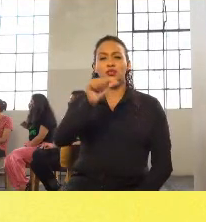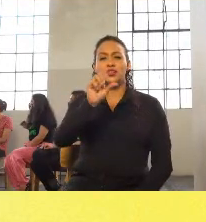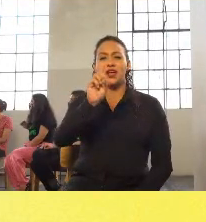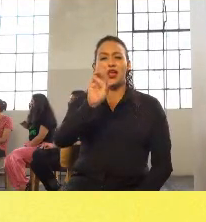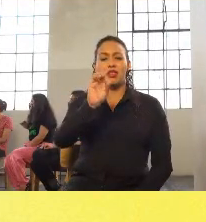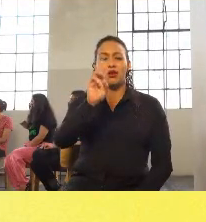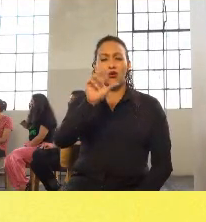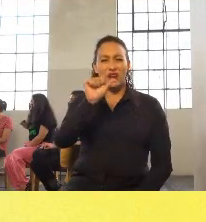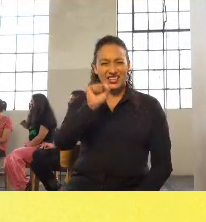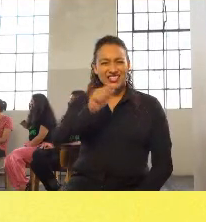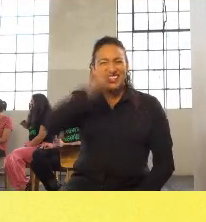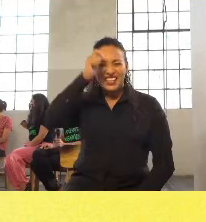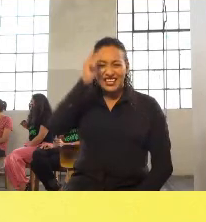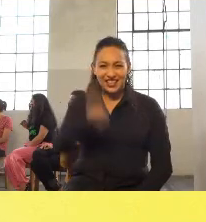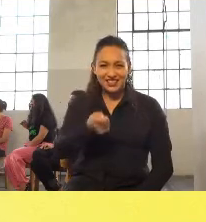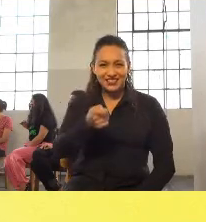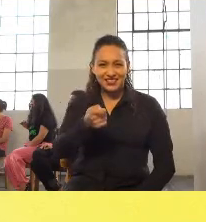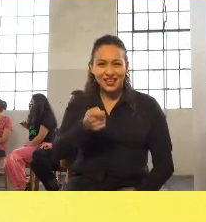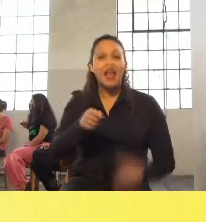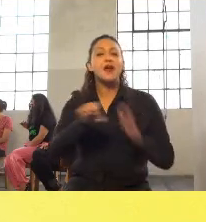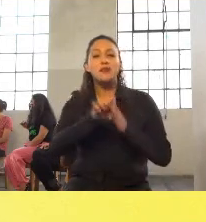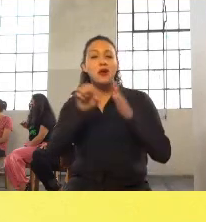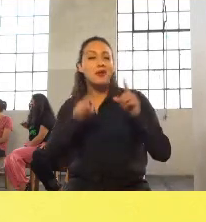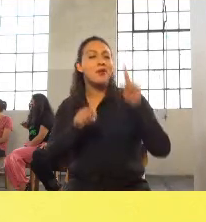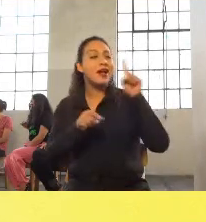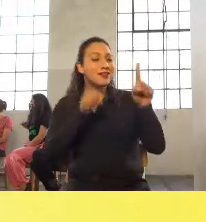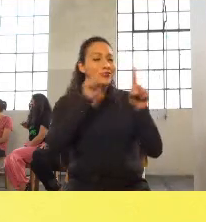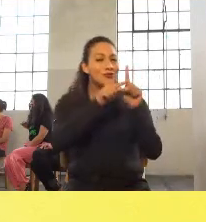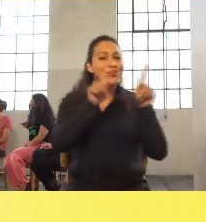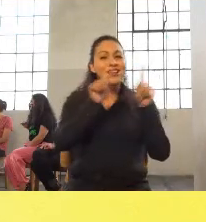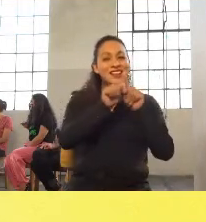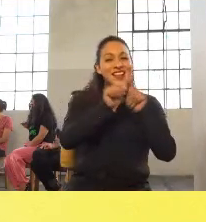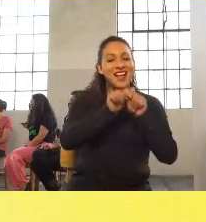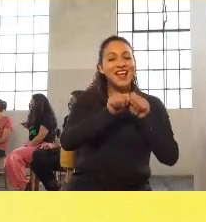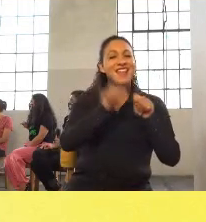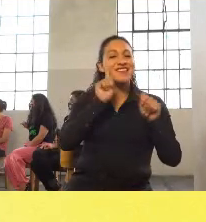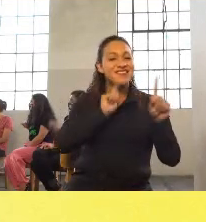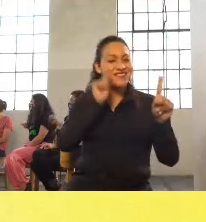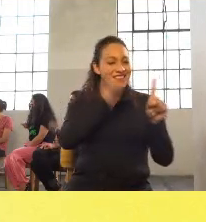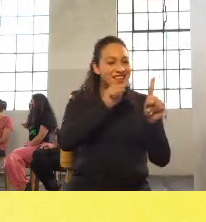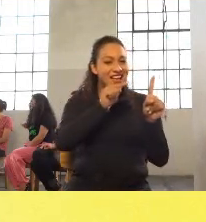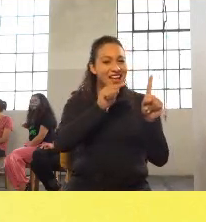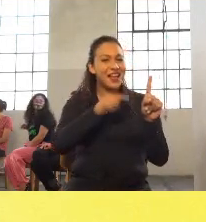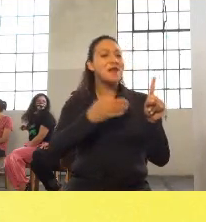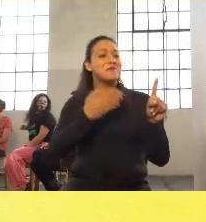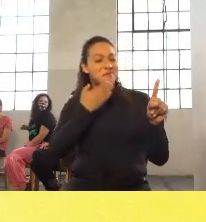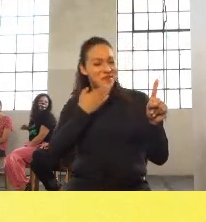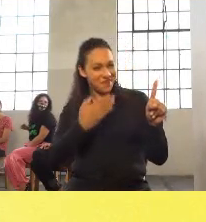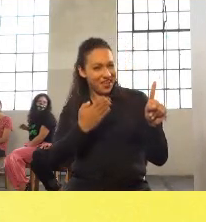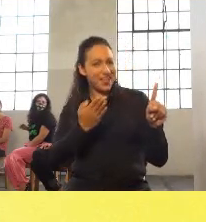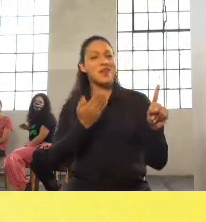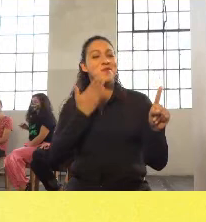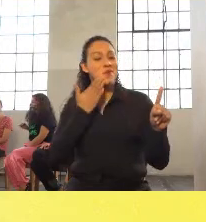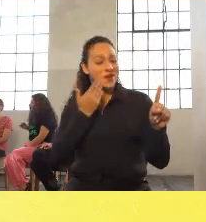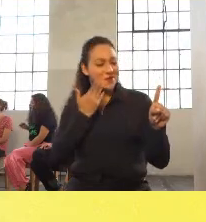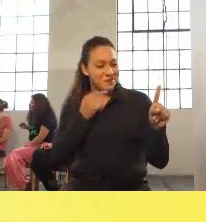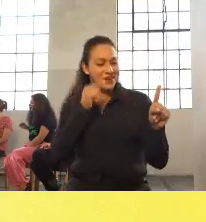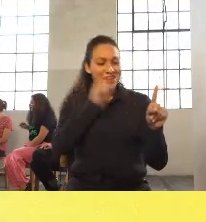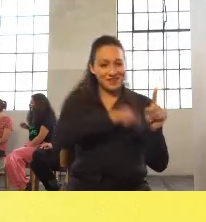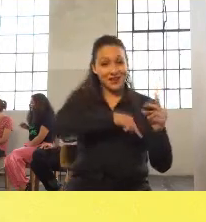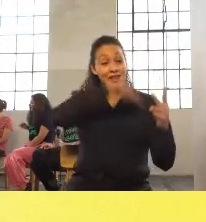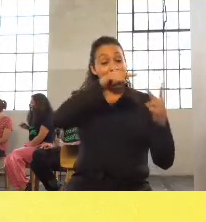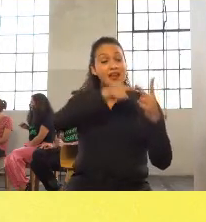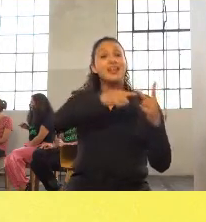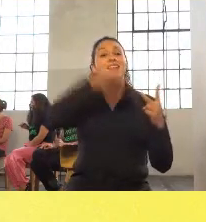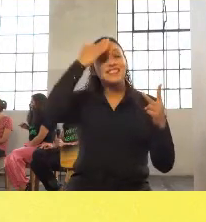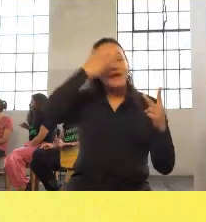conclusión de que sería como la tía cool, o sea, la que igual todavía no tiene hijos, pero te acercas, yo soy también la tía